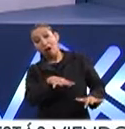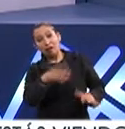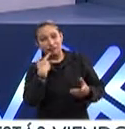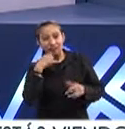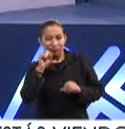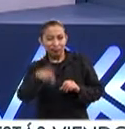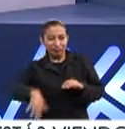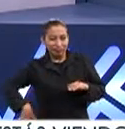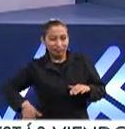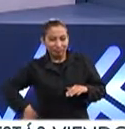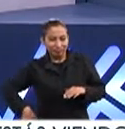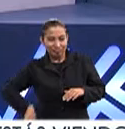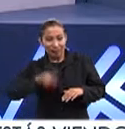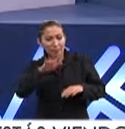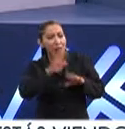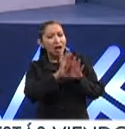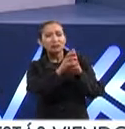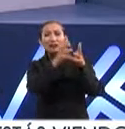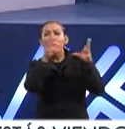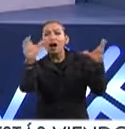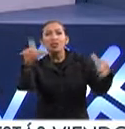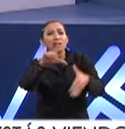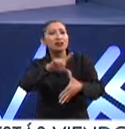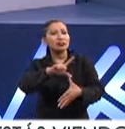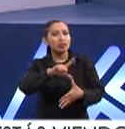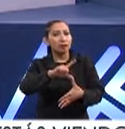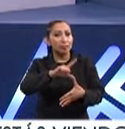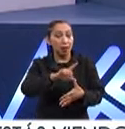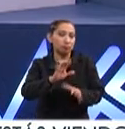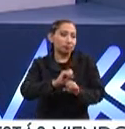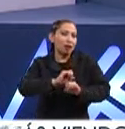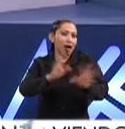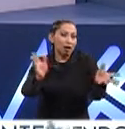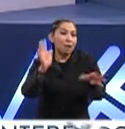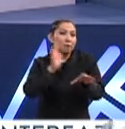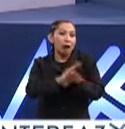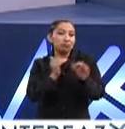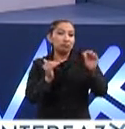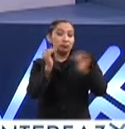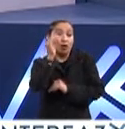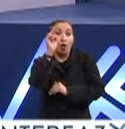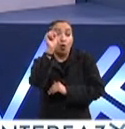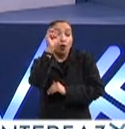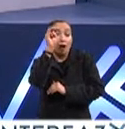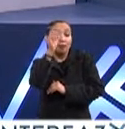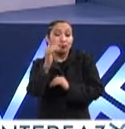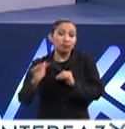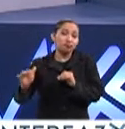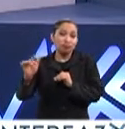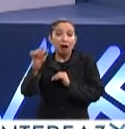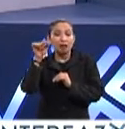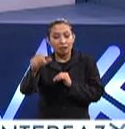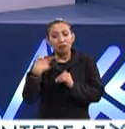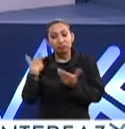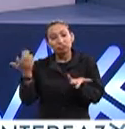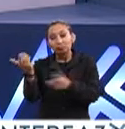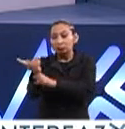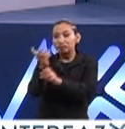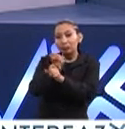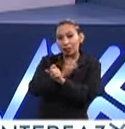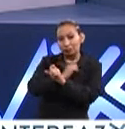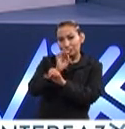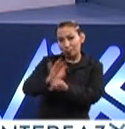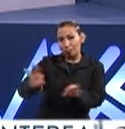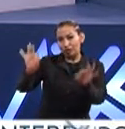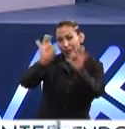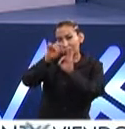como bien lo acabo de mencionar, la más grande de Latinoamérica. Por supuesto, la máxima casa de estudios de nuestro país es uno de los invitados